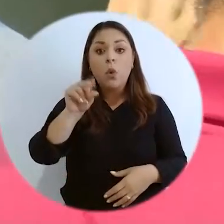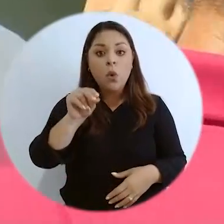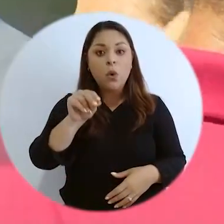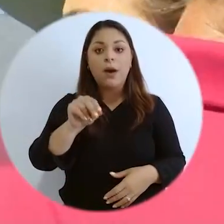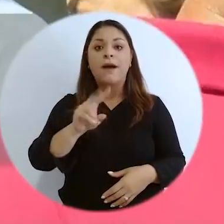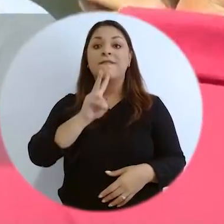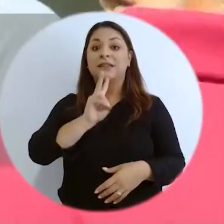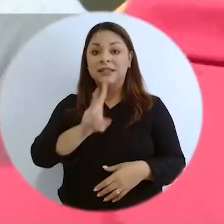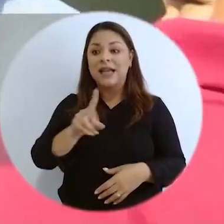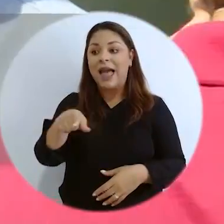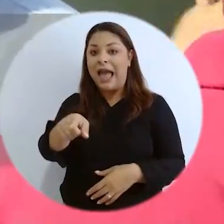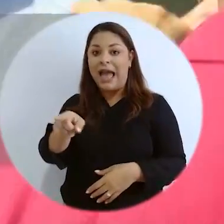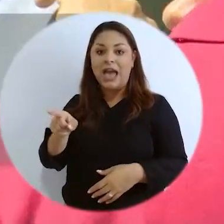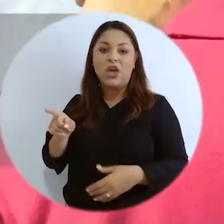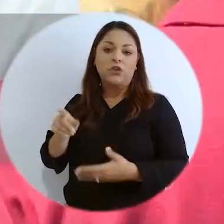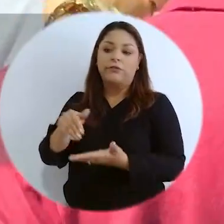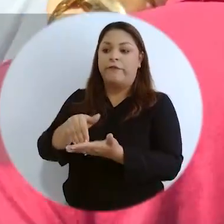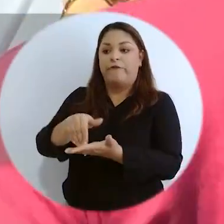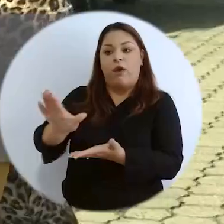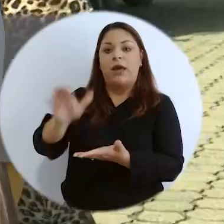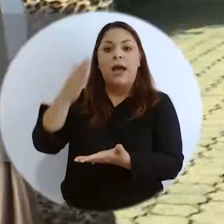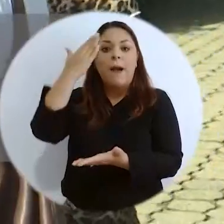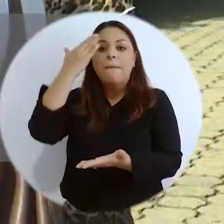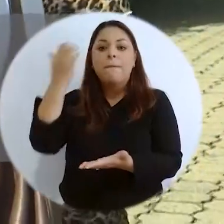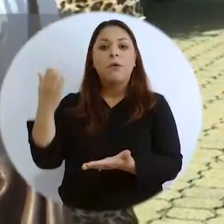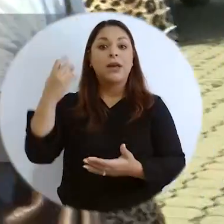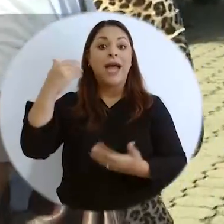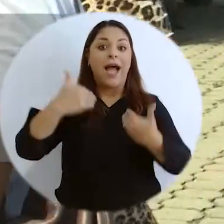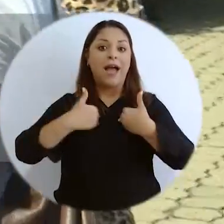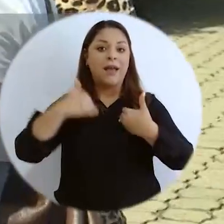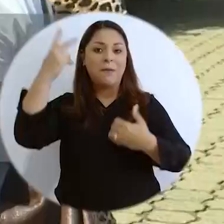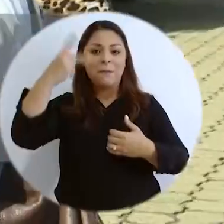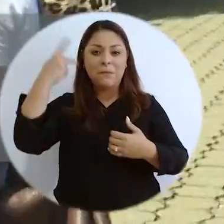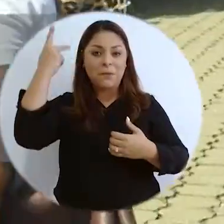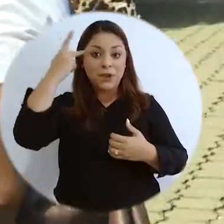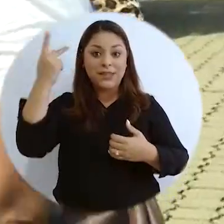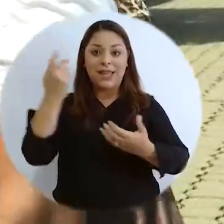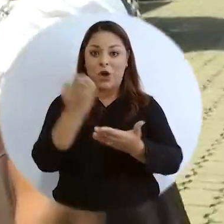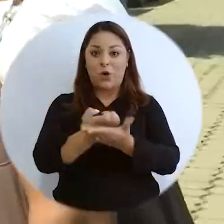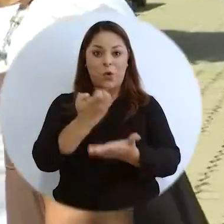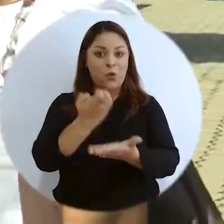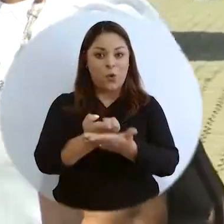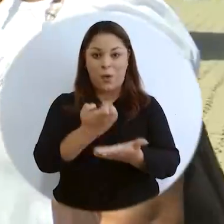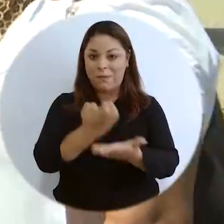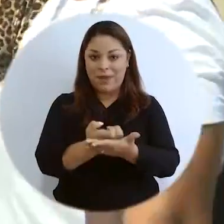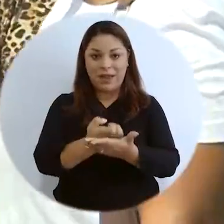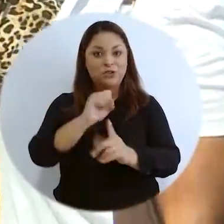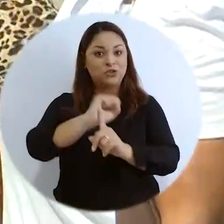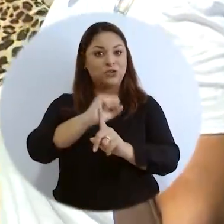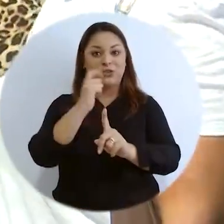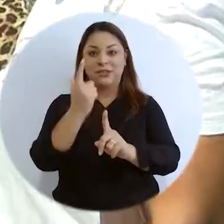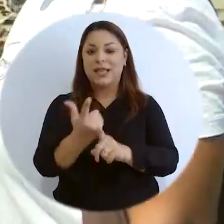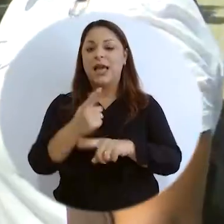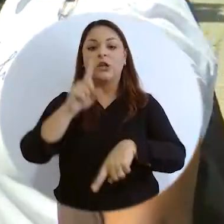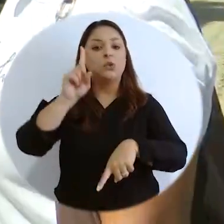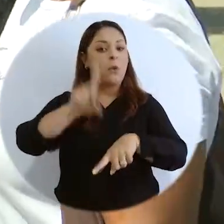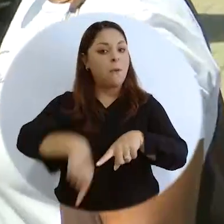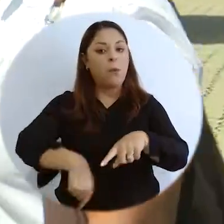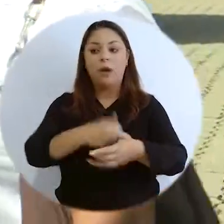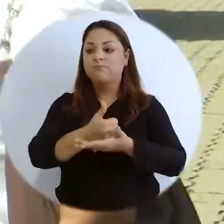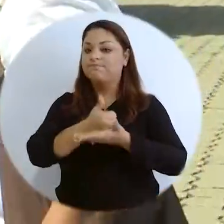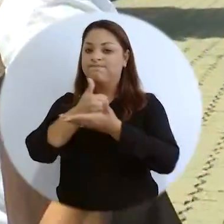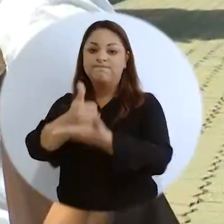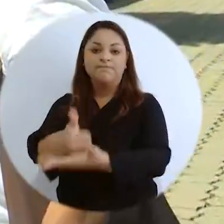Son expulsados por políticas económicas y sociales que en este momento no contienen a la población